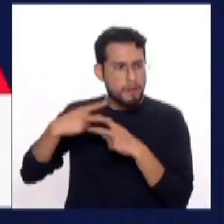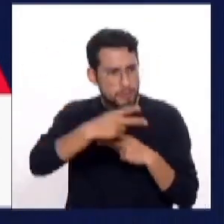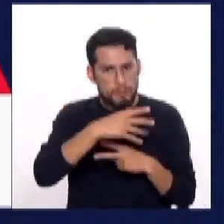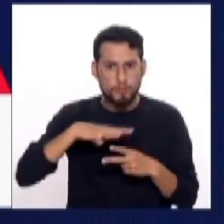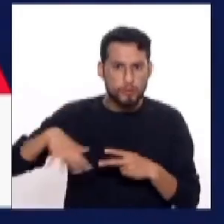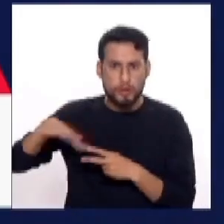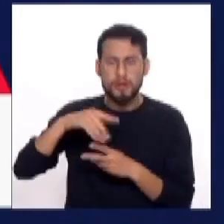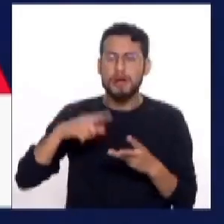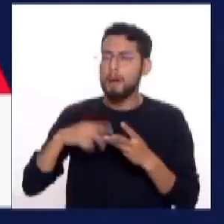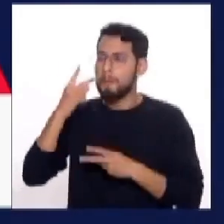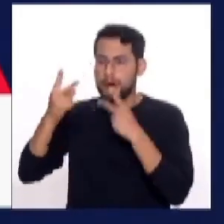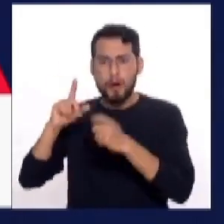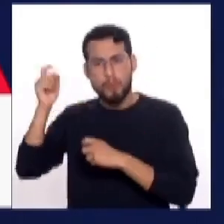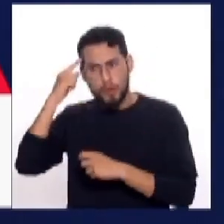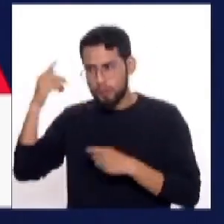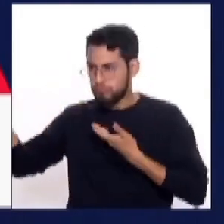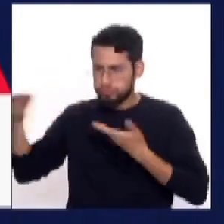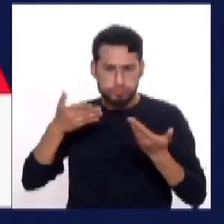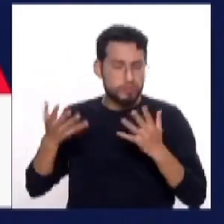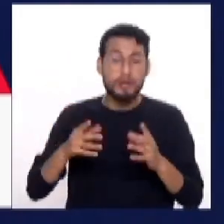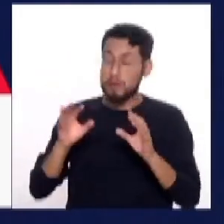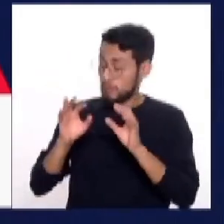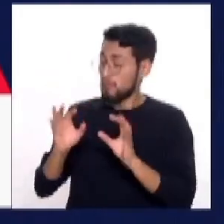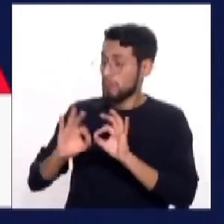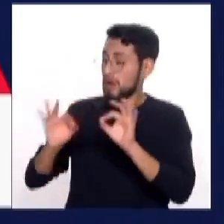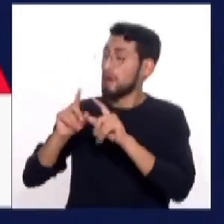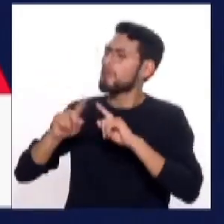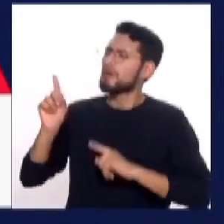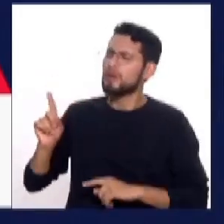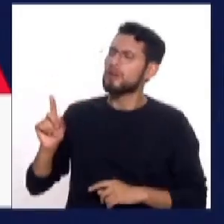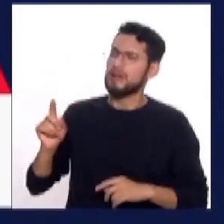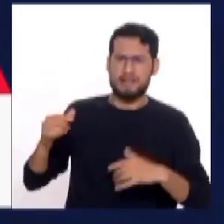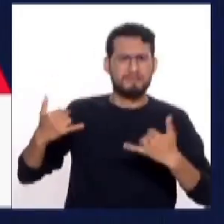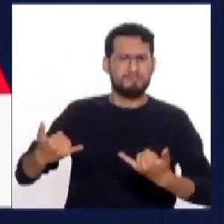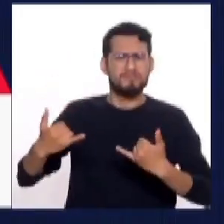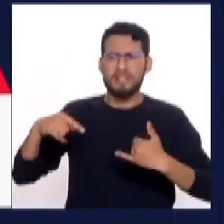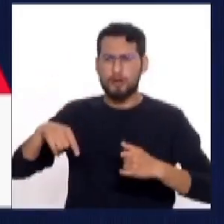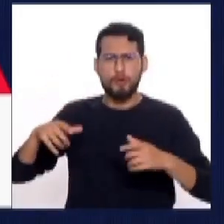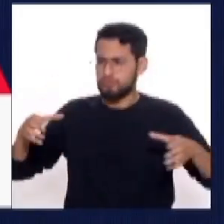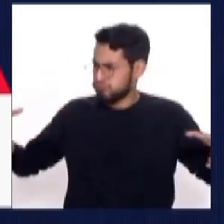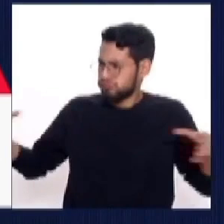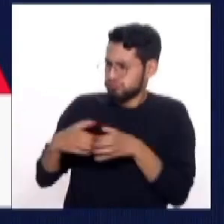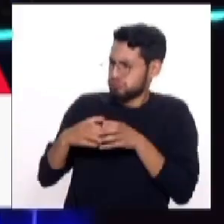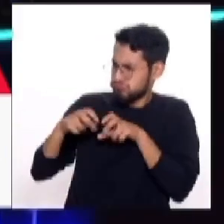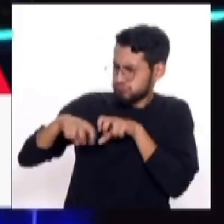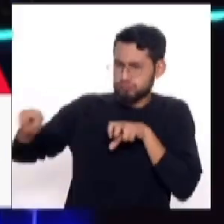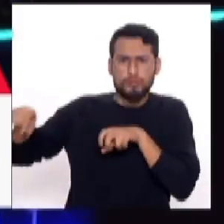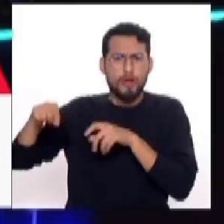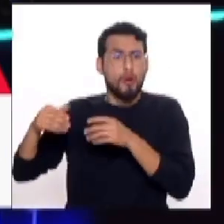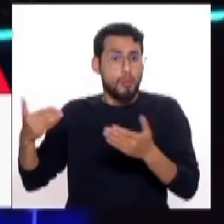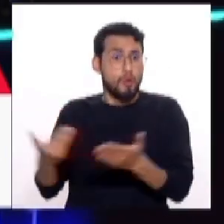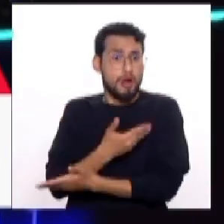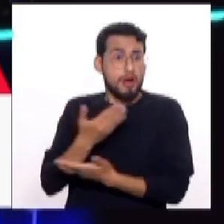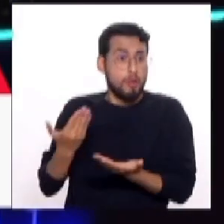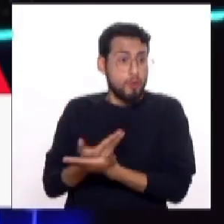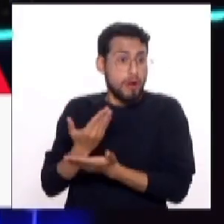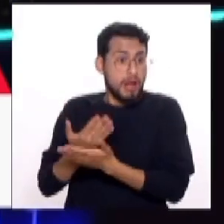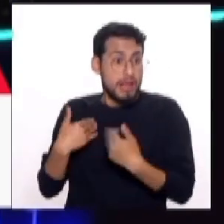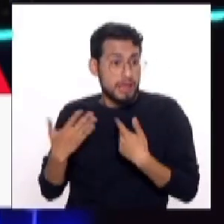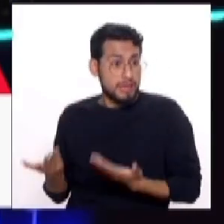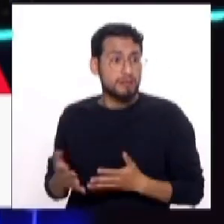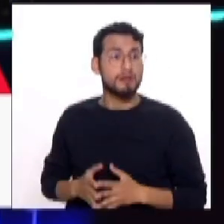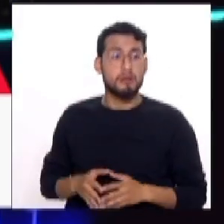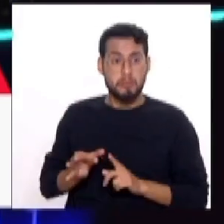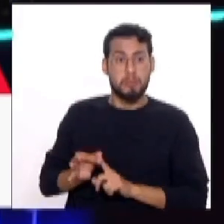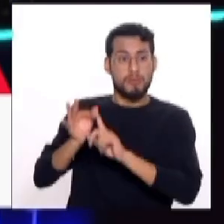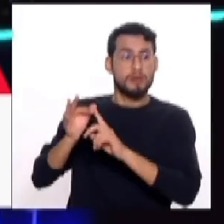y distintas políticas importantes pero estamos ante una plataforma nueva novedosa